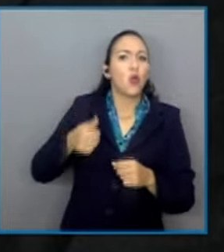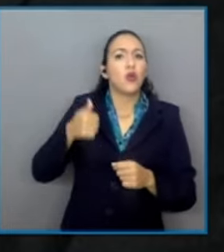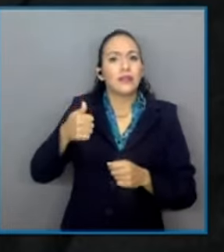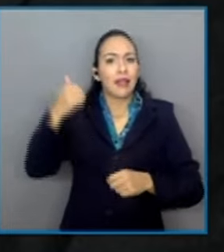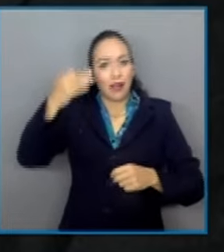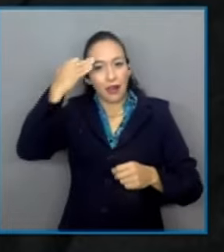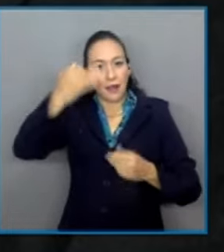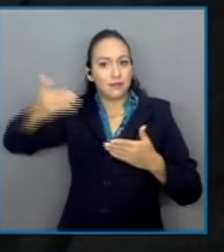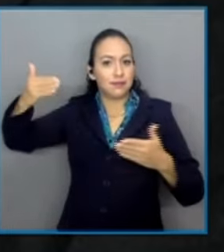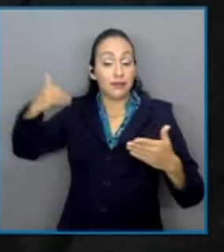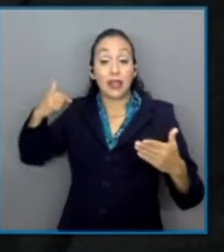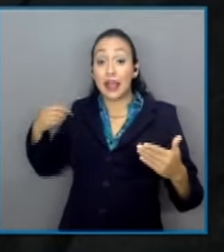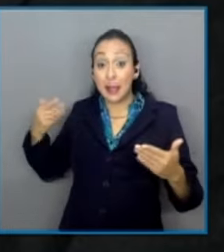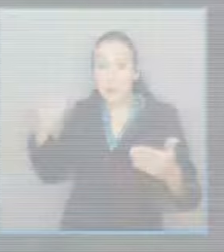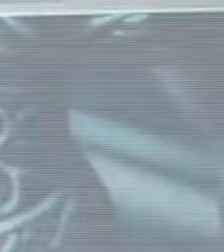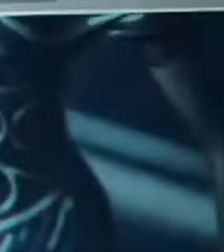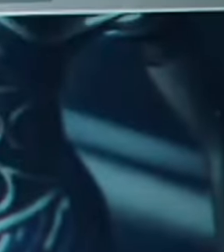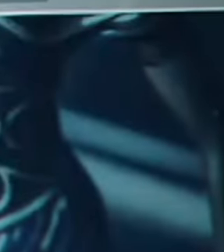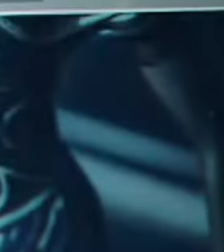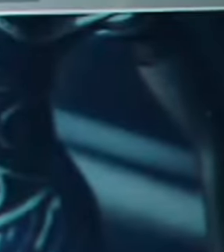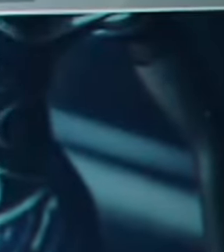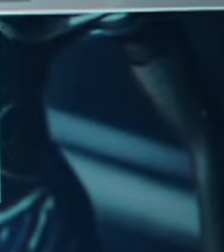instituciones democráticas.